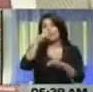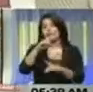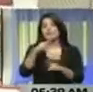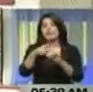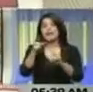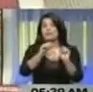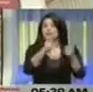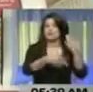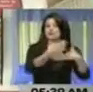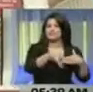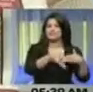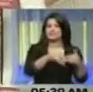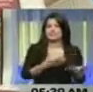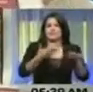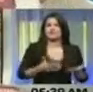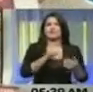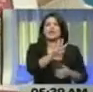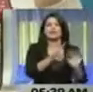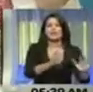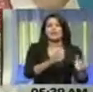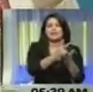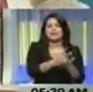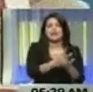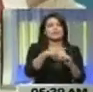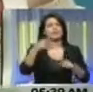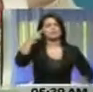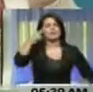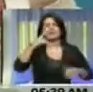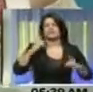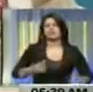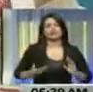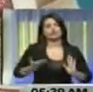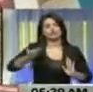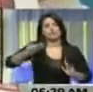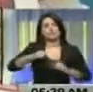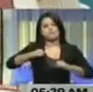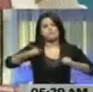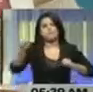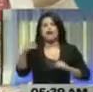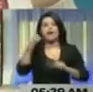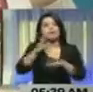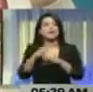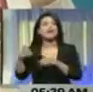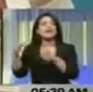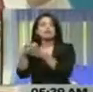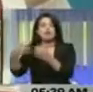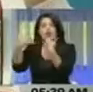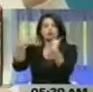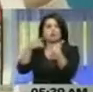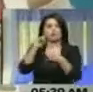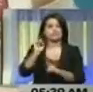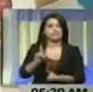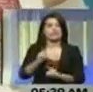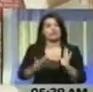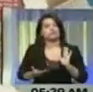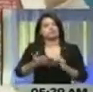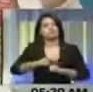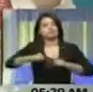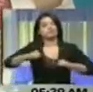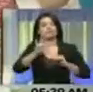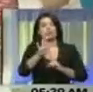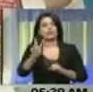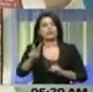en la categoría 49 kilogramos y decidió subir por recomendaciones de todo su equipo, de toda la maquinaria técnica a 52 y